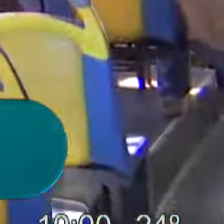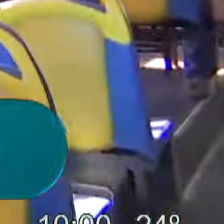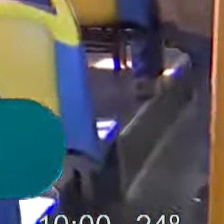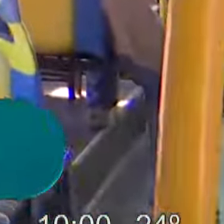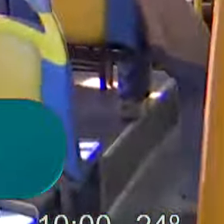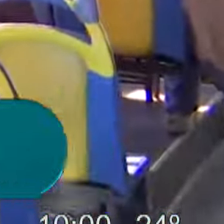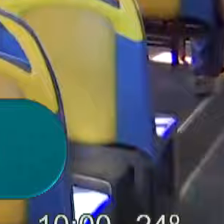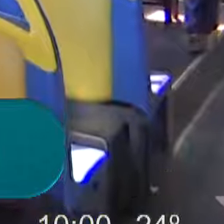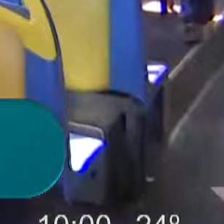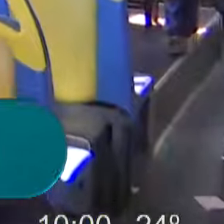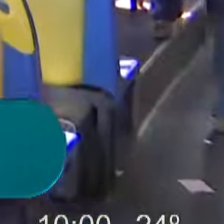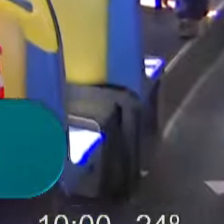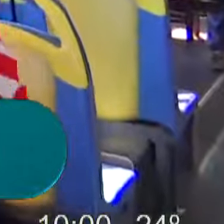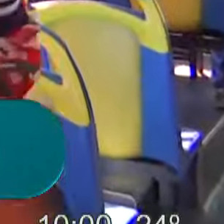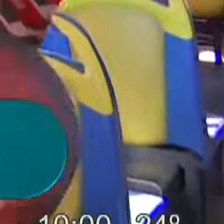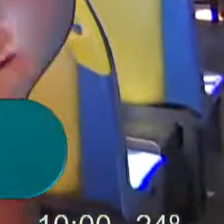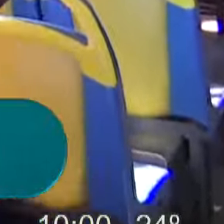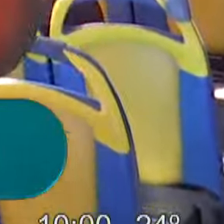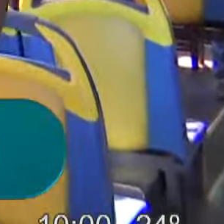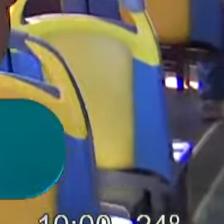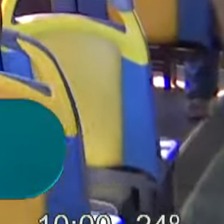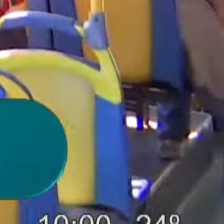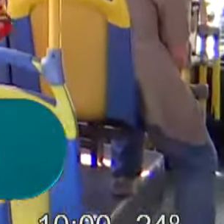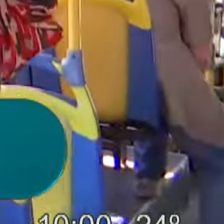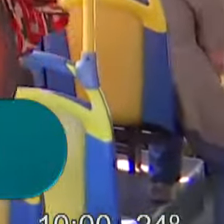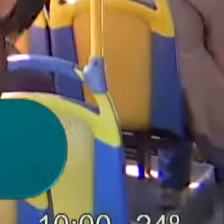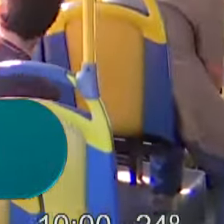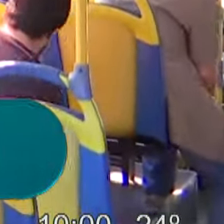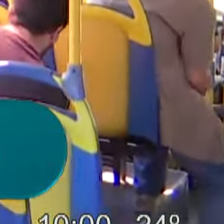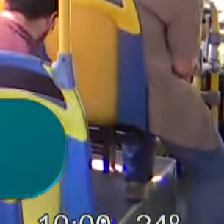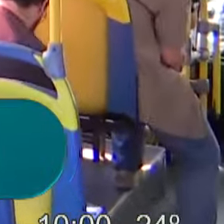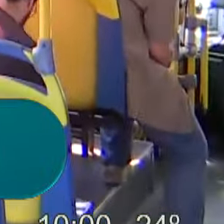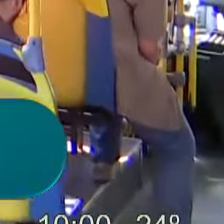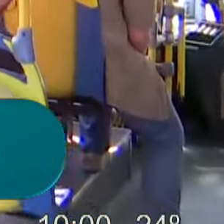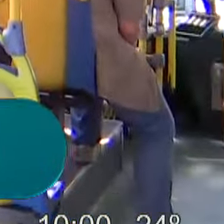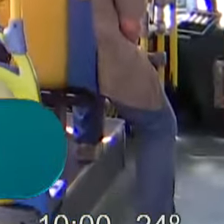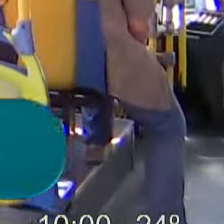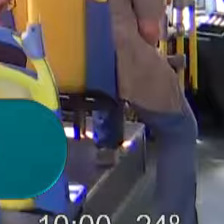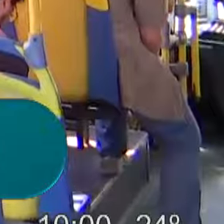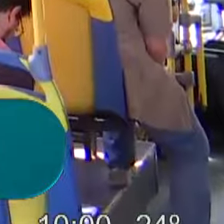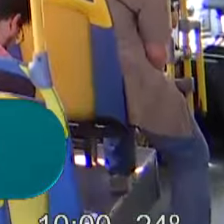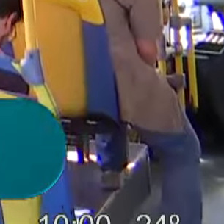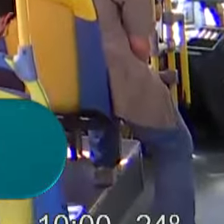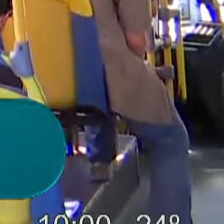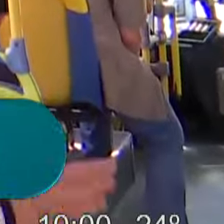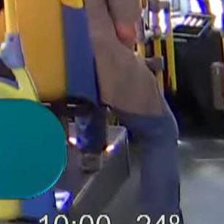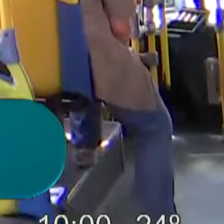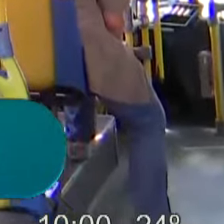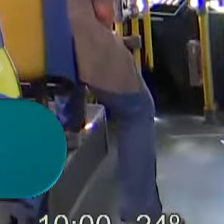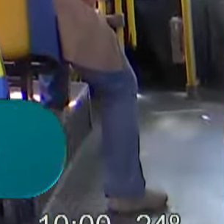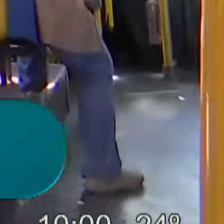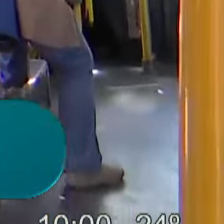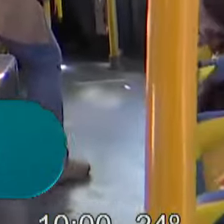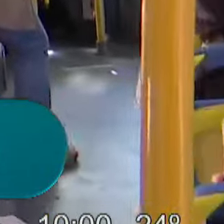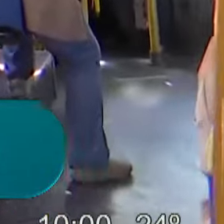emoción, demonio! La verdad, vibrando contigo, bueno. Volví al bondi. ¡Qué divino! Bueno, gracias a toda la gente por la buena onda, por coparse. A todos los que están yendo